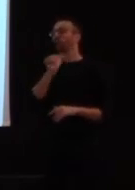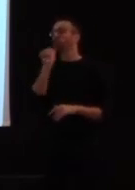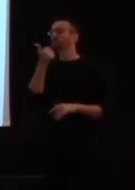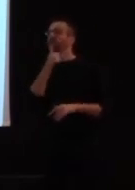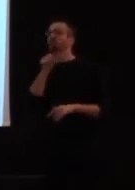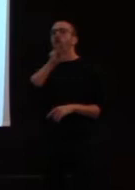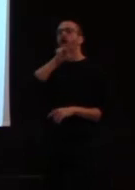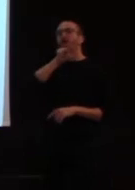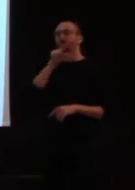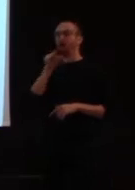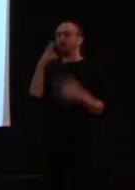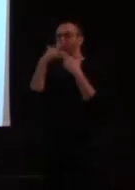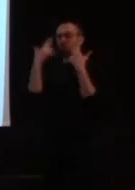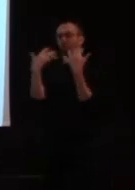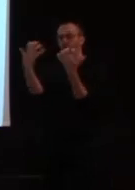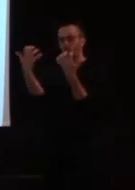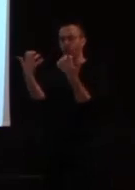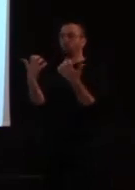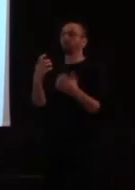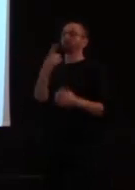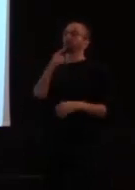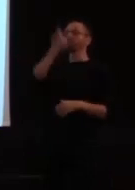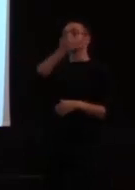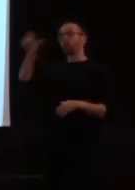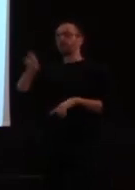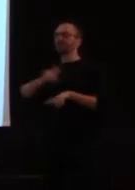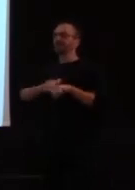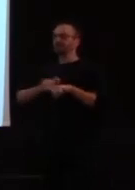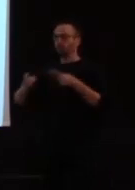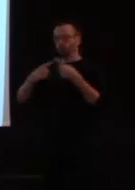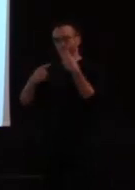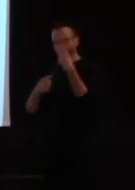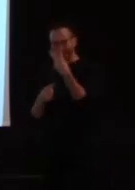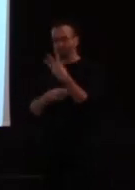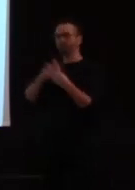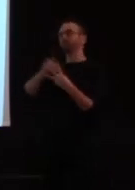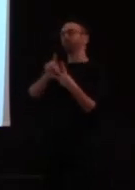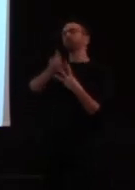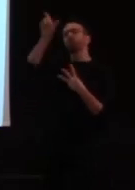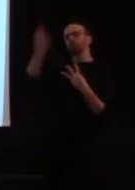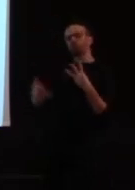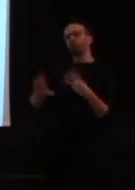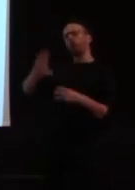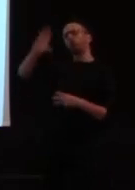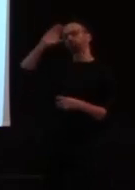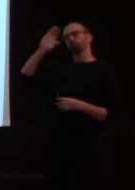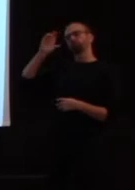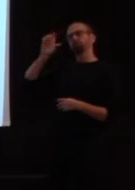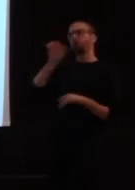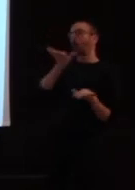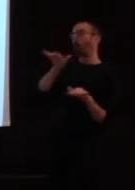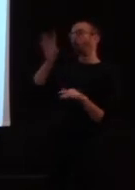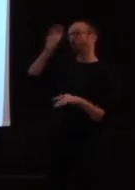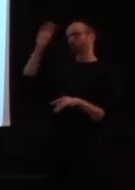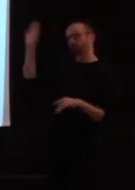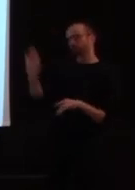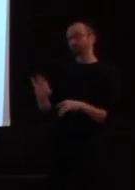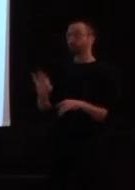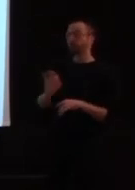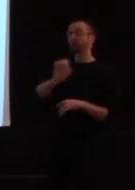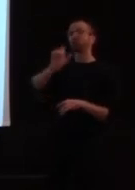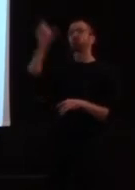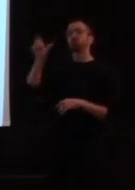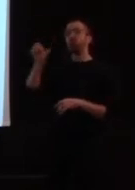decimos que hay tres tipos de personas, ¿no? Las personas que se hacen escuchar, las personas que no se hacen